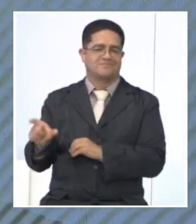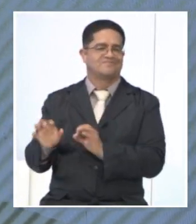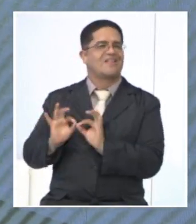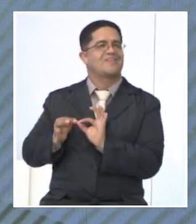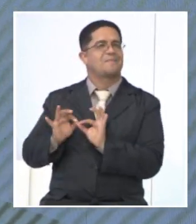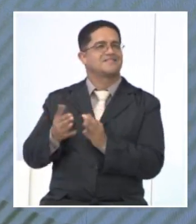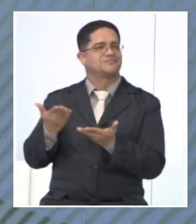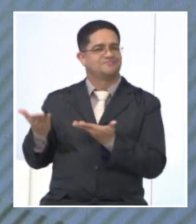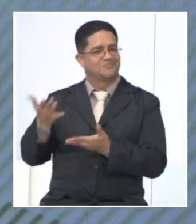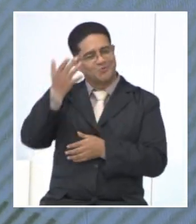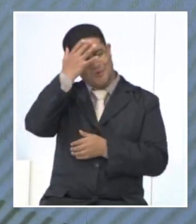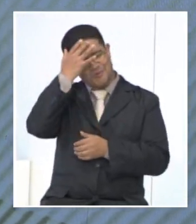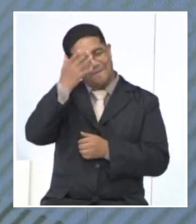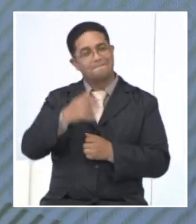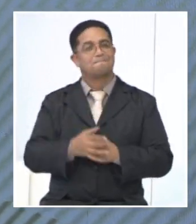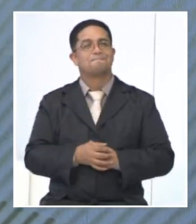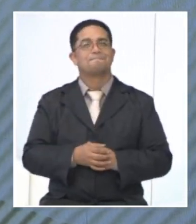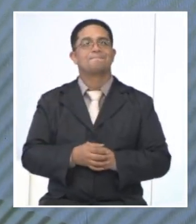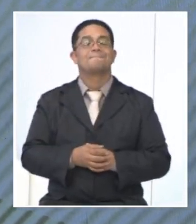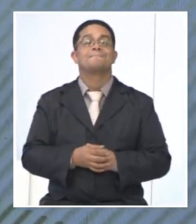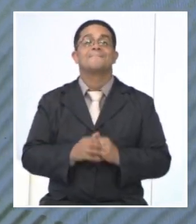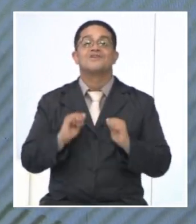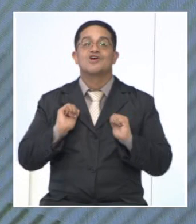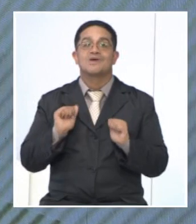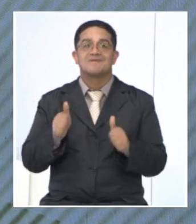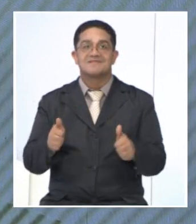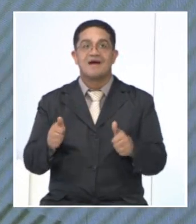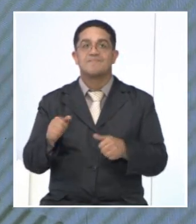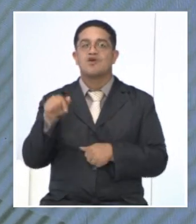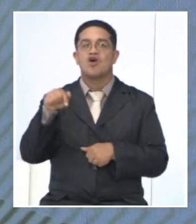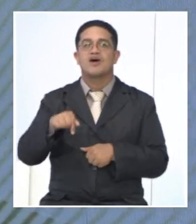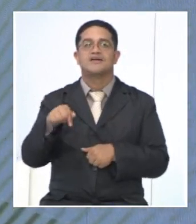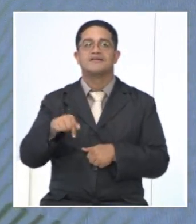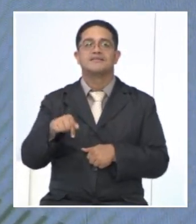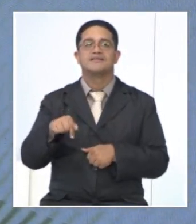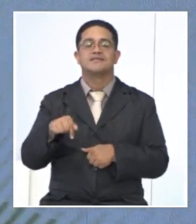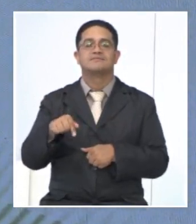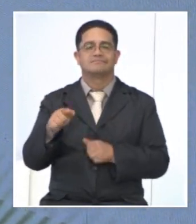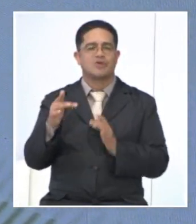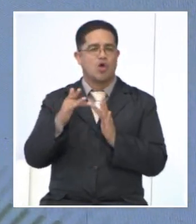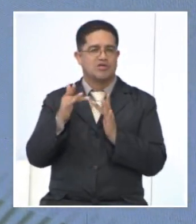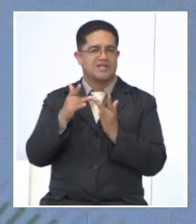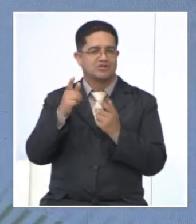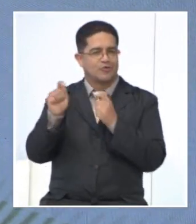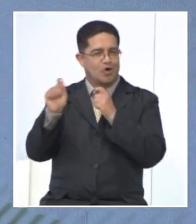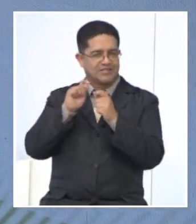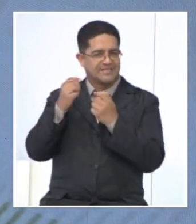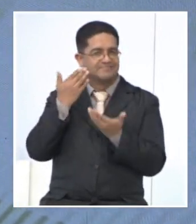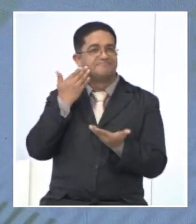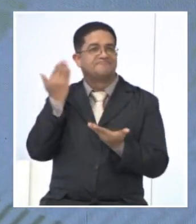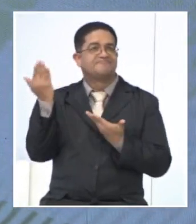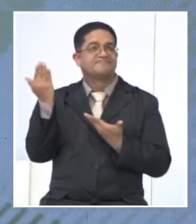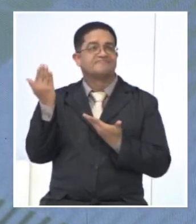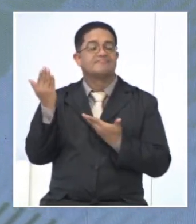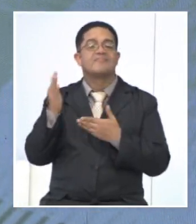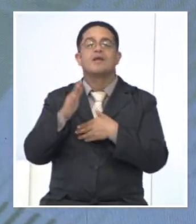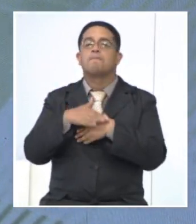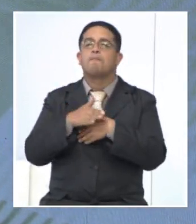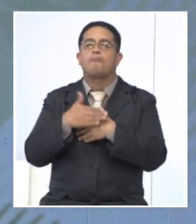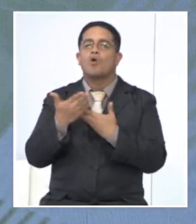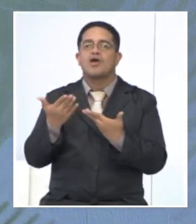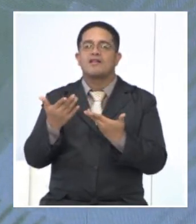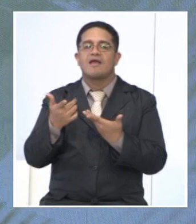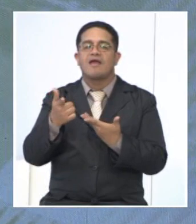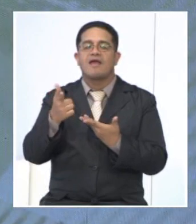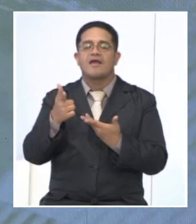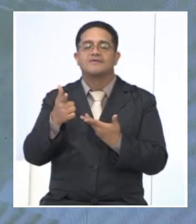nuestro compañero Josué Llanos. Vamos a comenzar el día de hoy con un contacto con nuestro compañero José Francisco Carvajal, porque en nuestro segmento Salud a